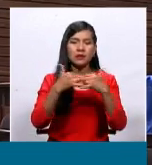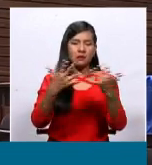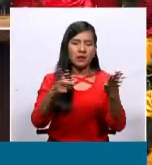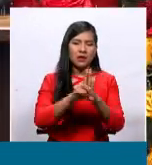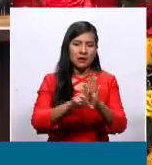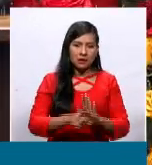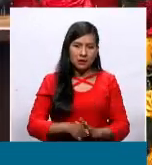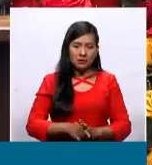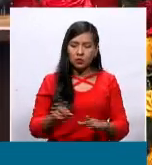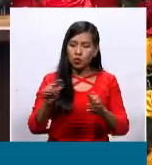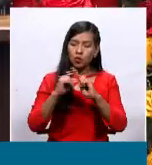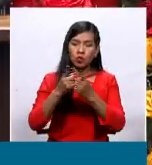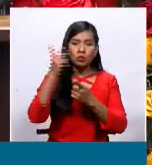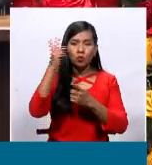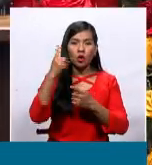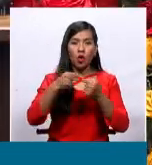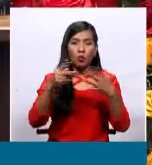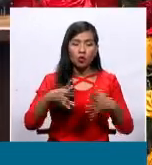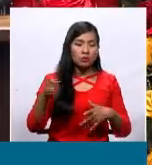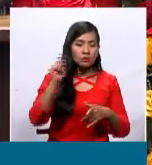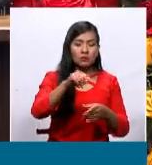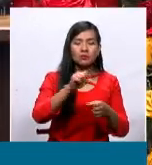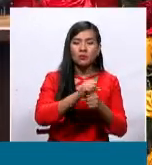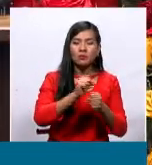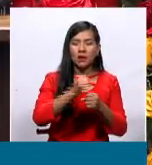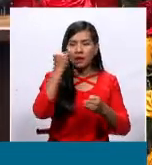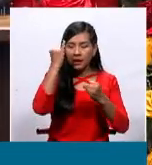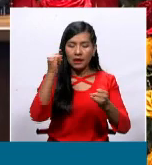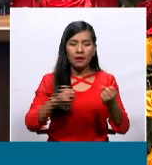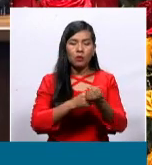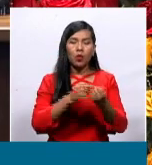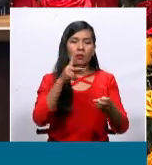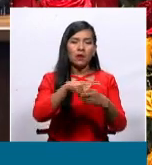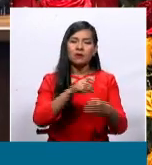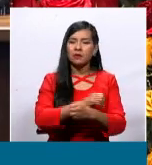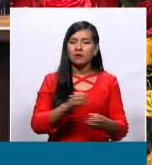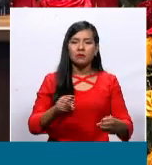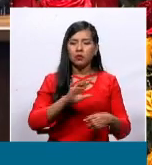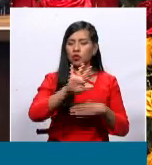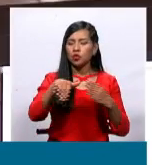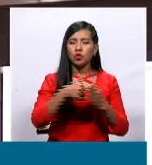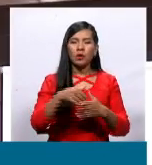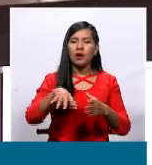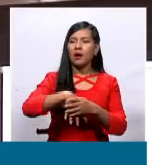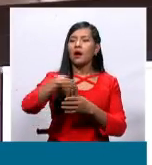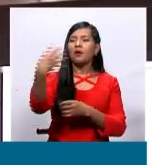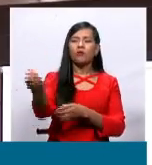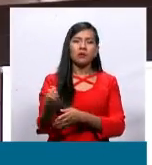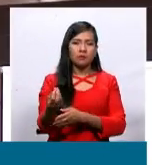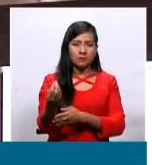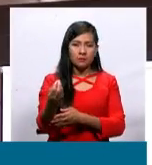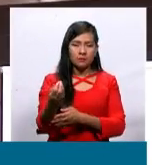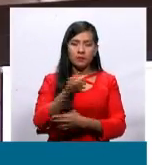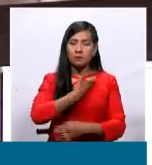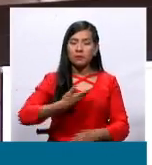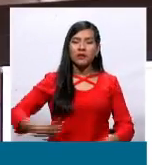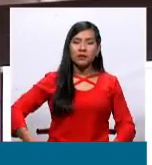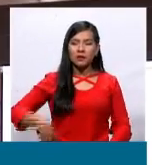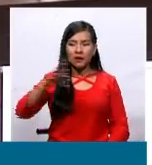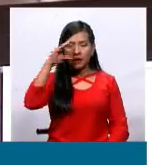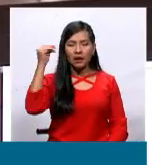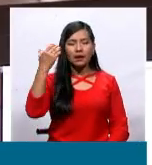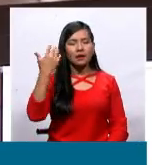partidos políticos de oposición no está la iniciativa, está por fuera. Y el presidente Arce sabe muy bien y lo ha